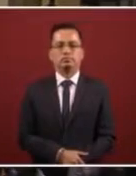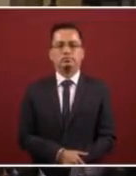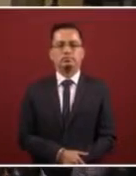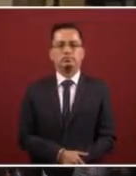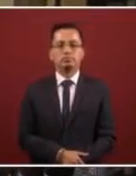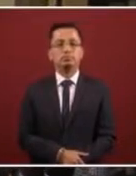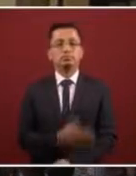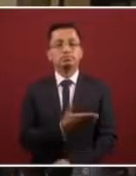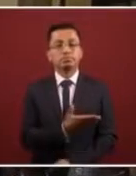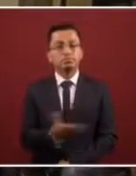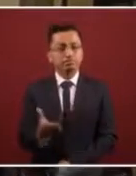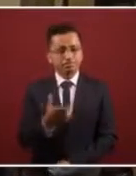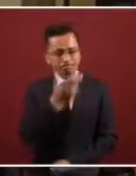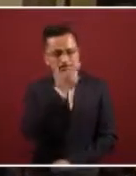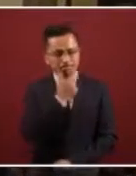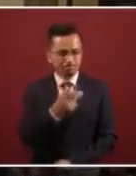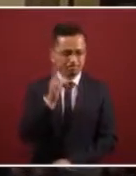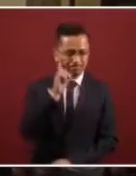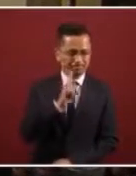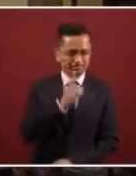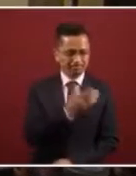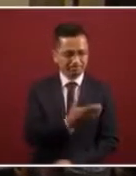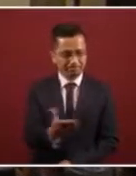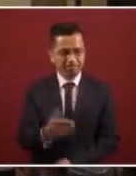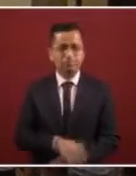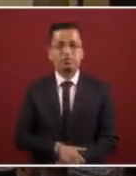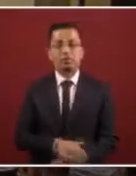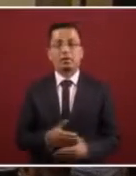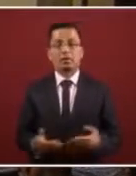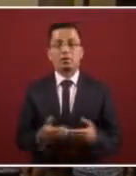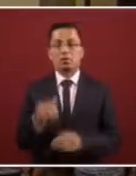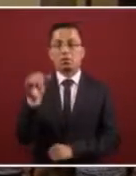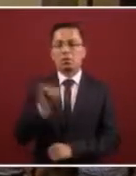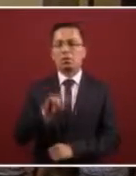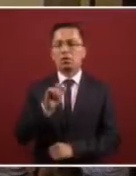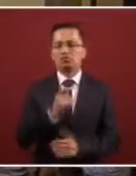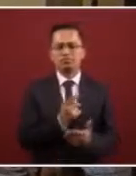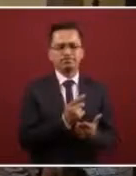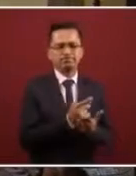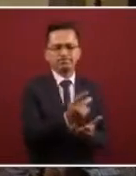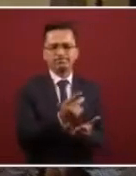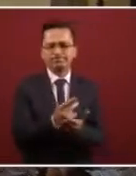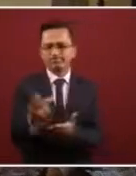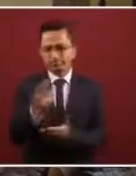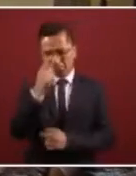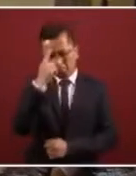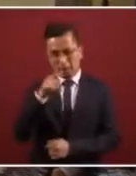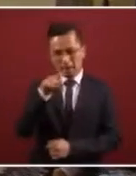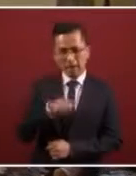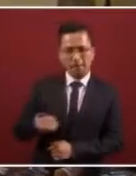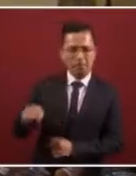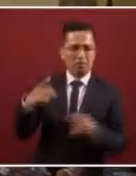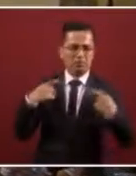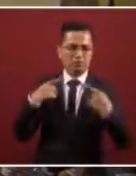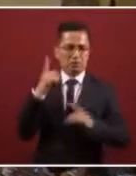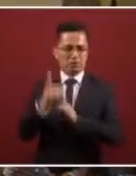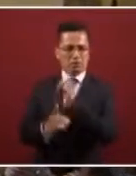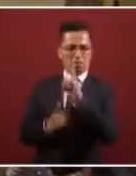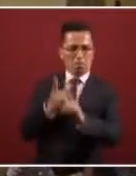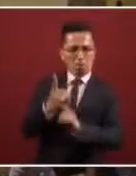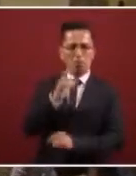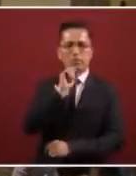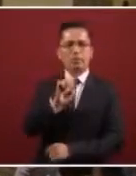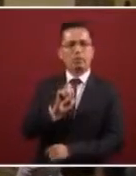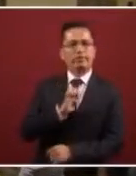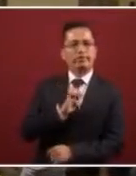Damas y caballeros, bienvenidos a la entrega de reconocimientos a deportistas y entrenadores de la delegación mexicana de